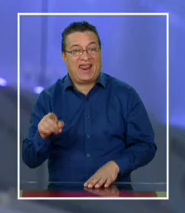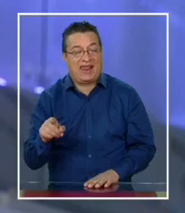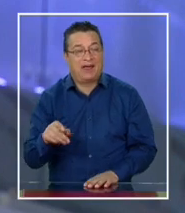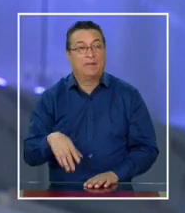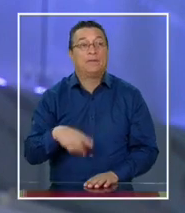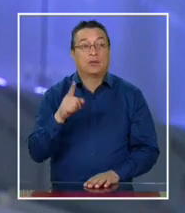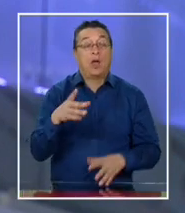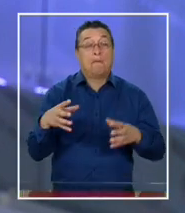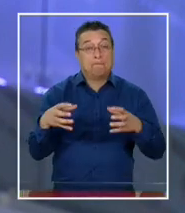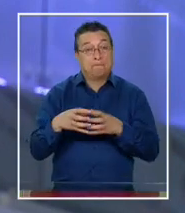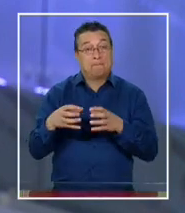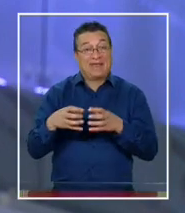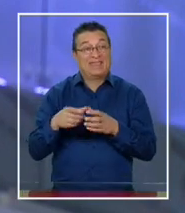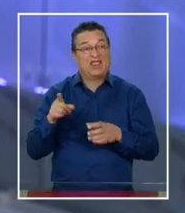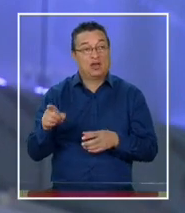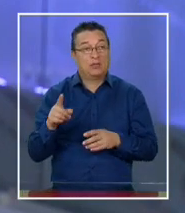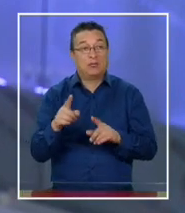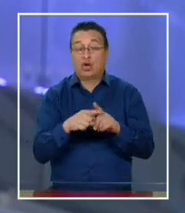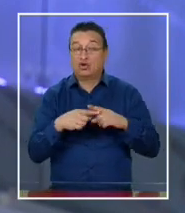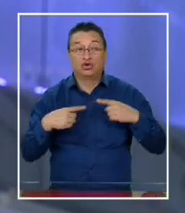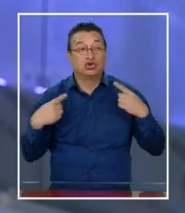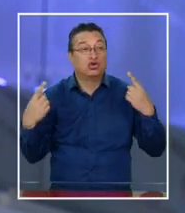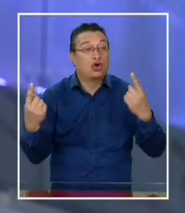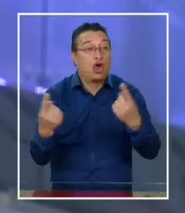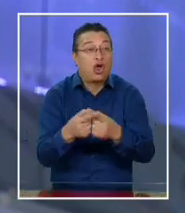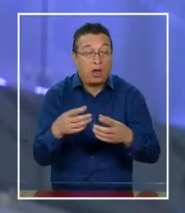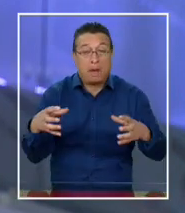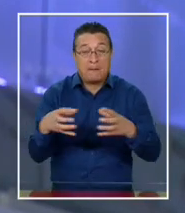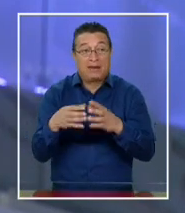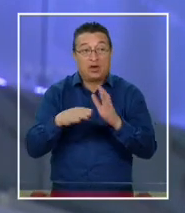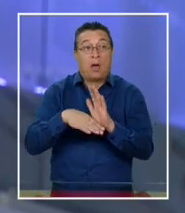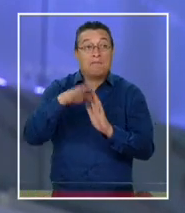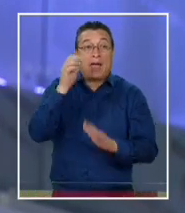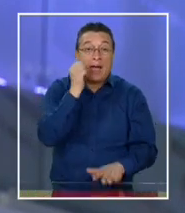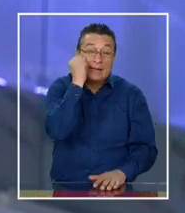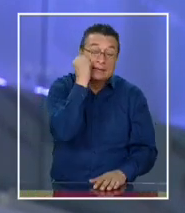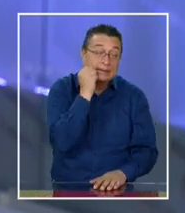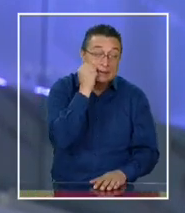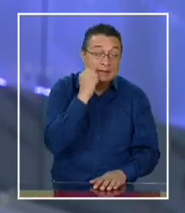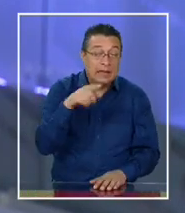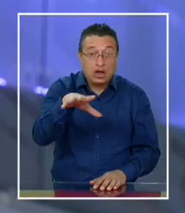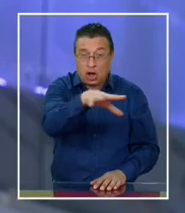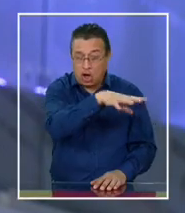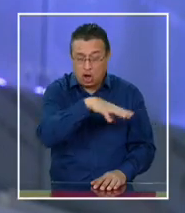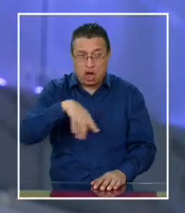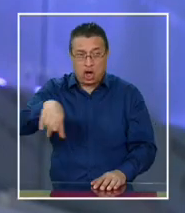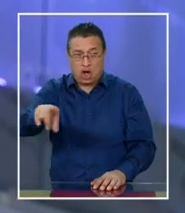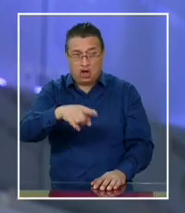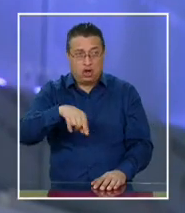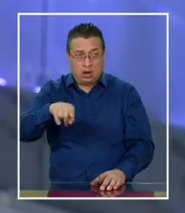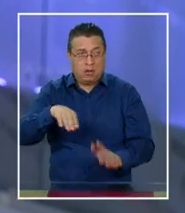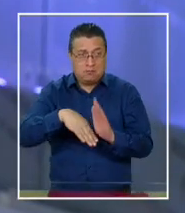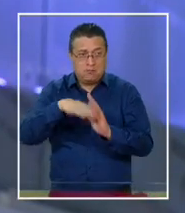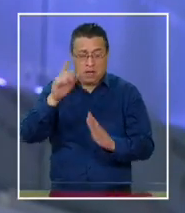que es un partido por todos o sea quizás el partido más querido de nuestra alianza de gobierno transversalmente